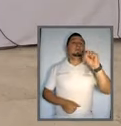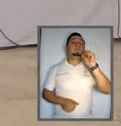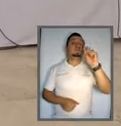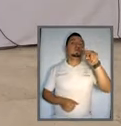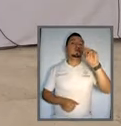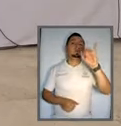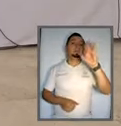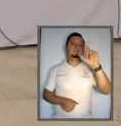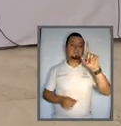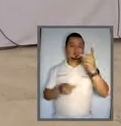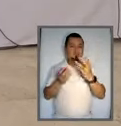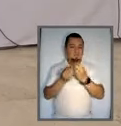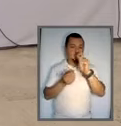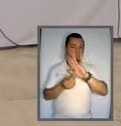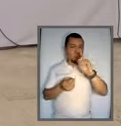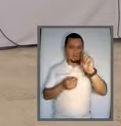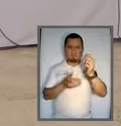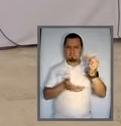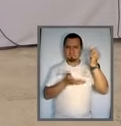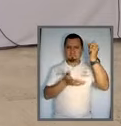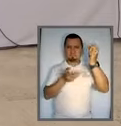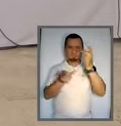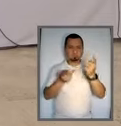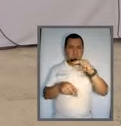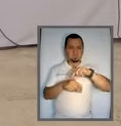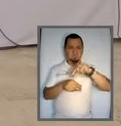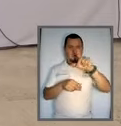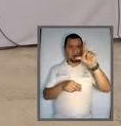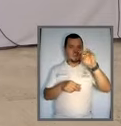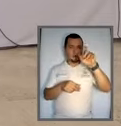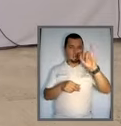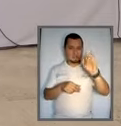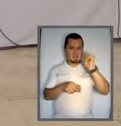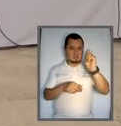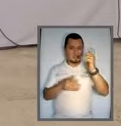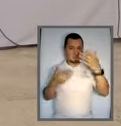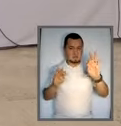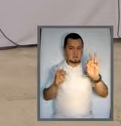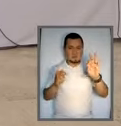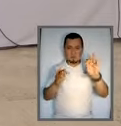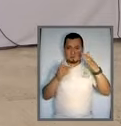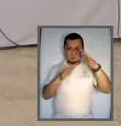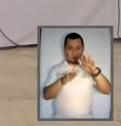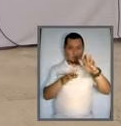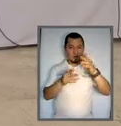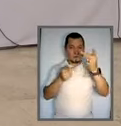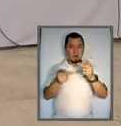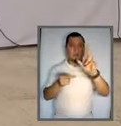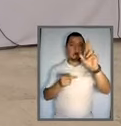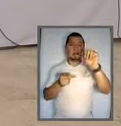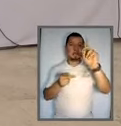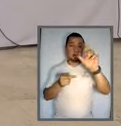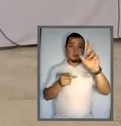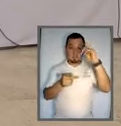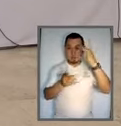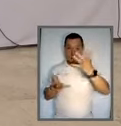el financiero Bloomberg. El donativo que hace el doctor Lomelí es directamente al operativo Radar, a